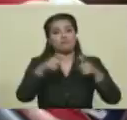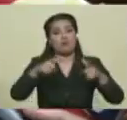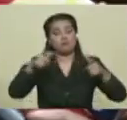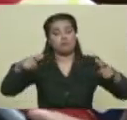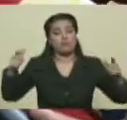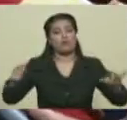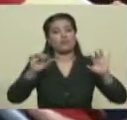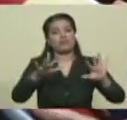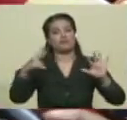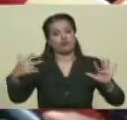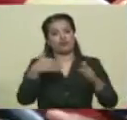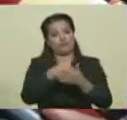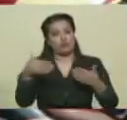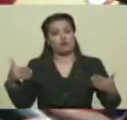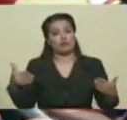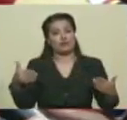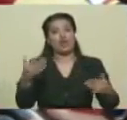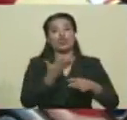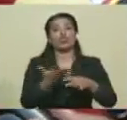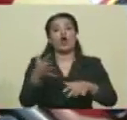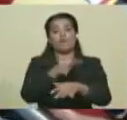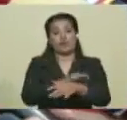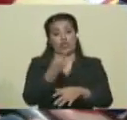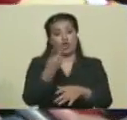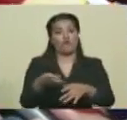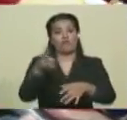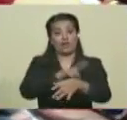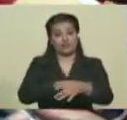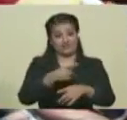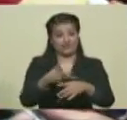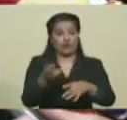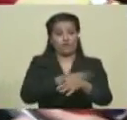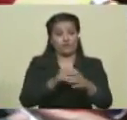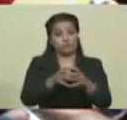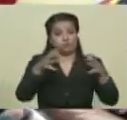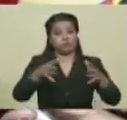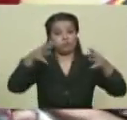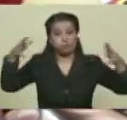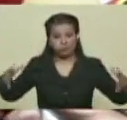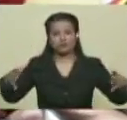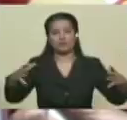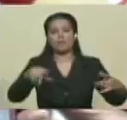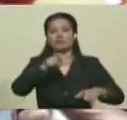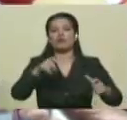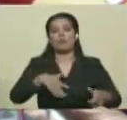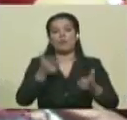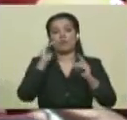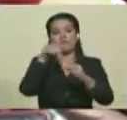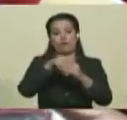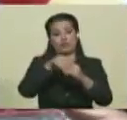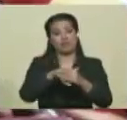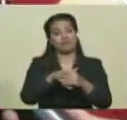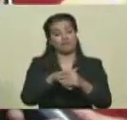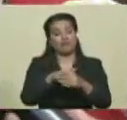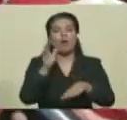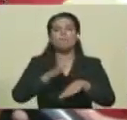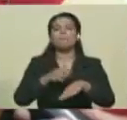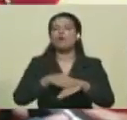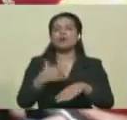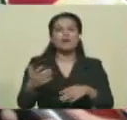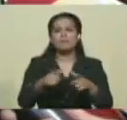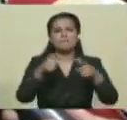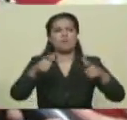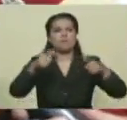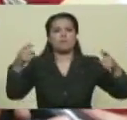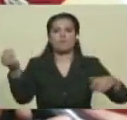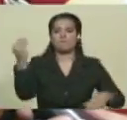millones. Se ha duplicado el REC, el universo para ir a votar. Eso tiene mucho que ver con